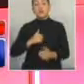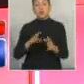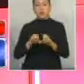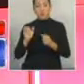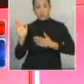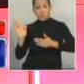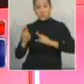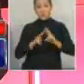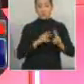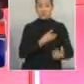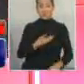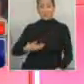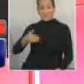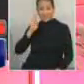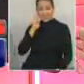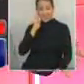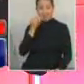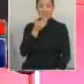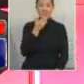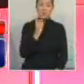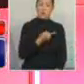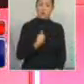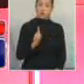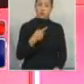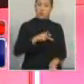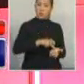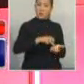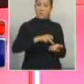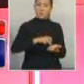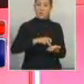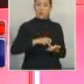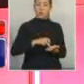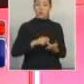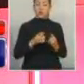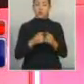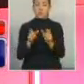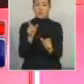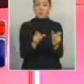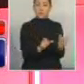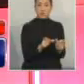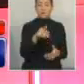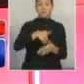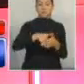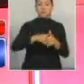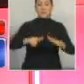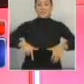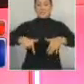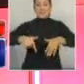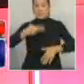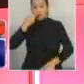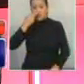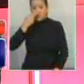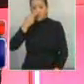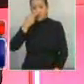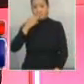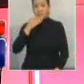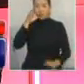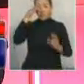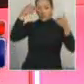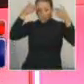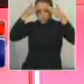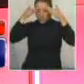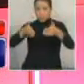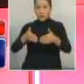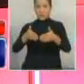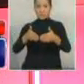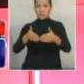que hizo la presidenta Bachelet y también nosotros los parlamentarios con el pueblo en las elecciones del 17 de noviembre, y también la focalización, es